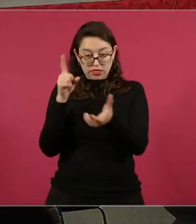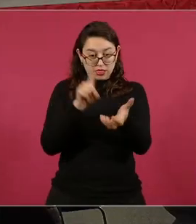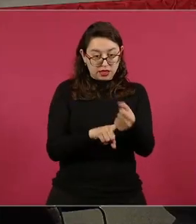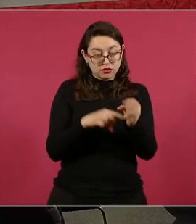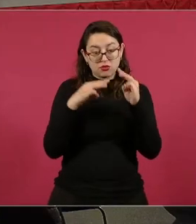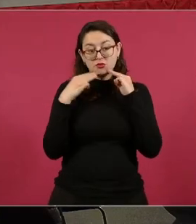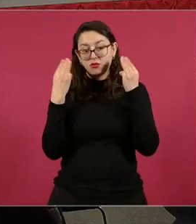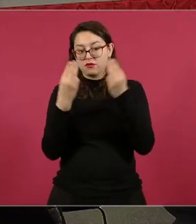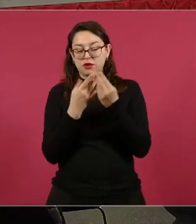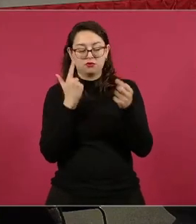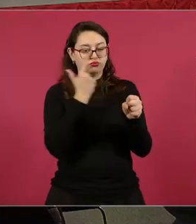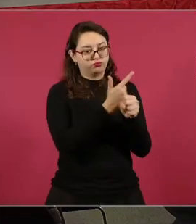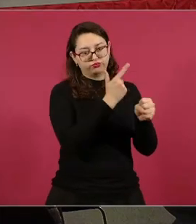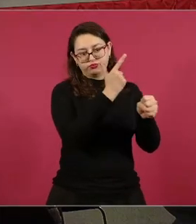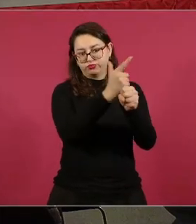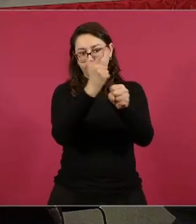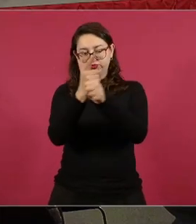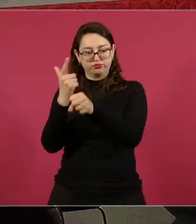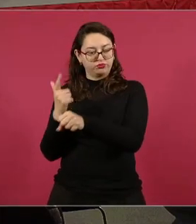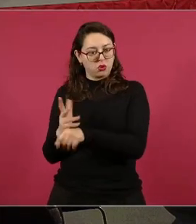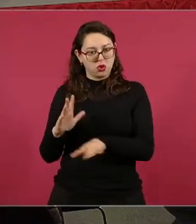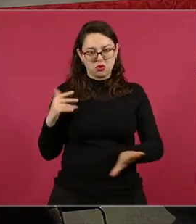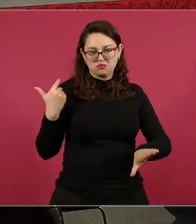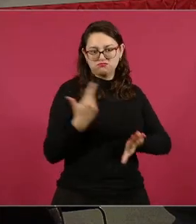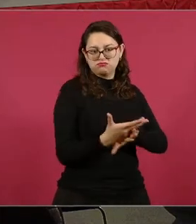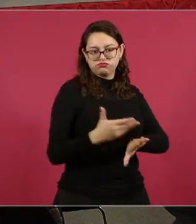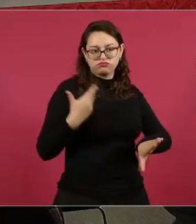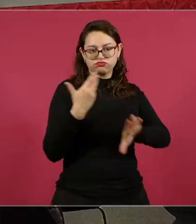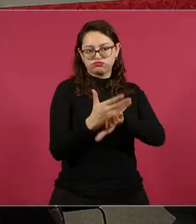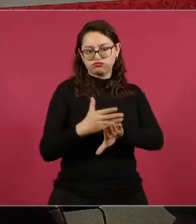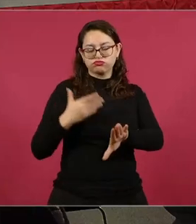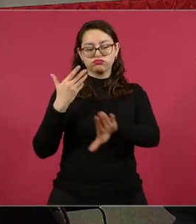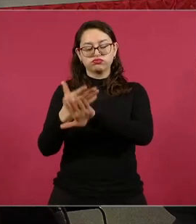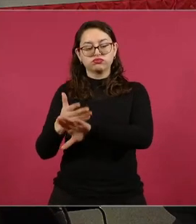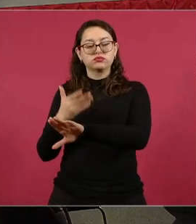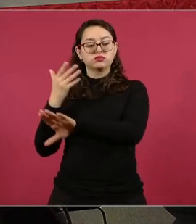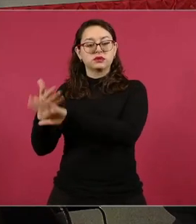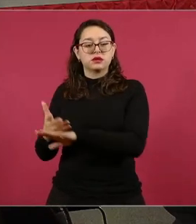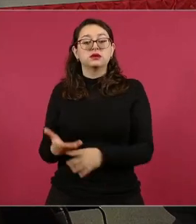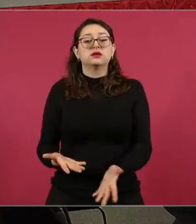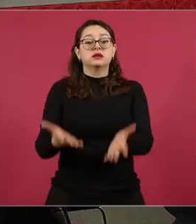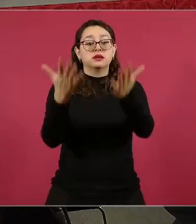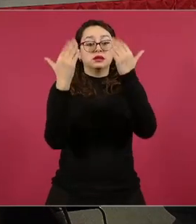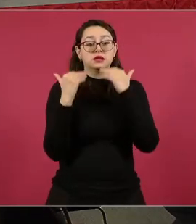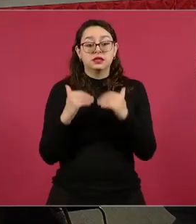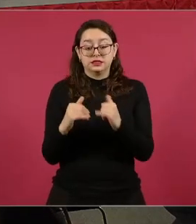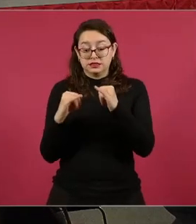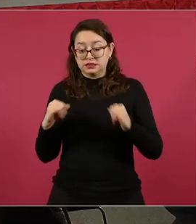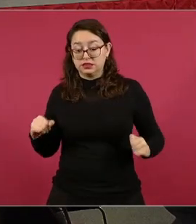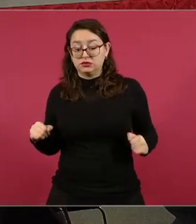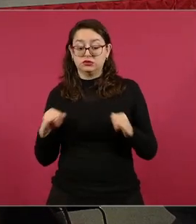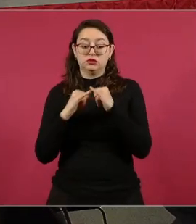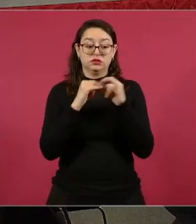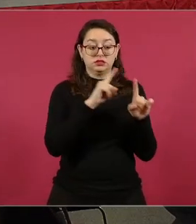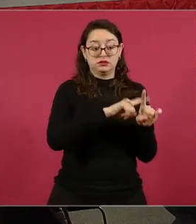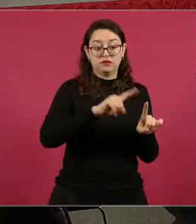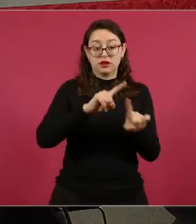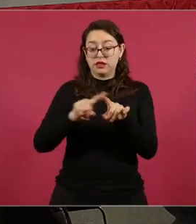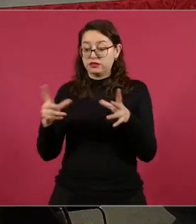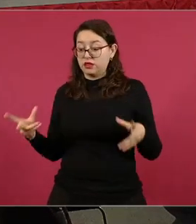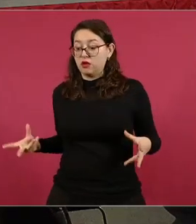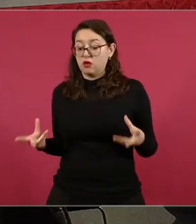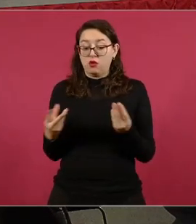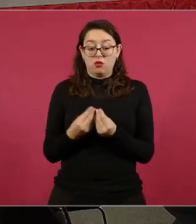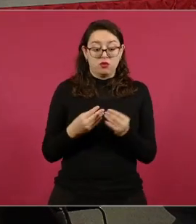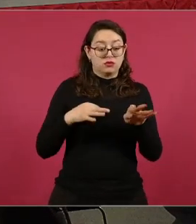está viendo. Equipo de trabajo interinstitucional, que estas son las dependencias que lo integran. Y estos son